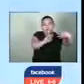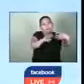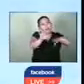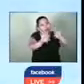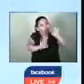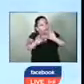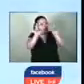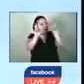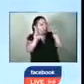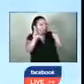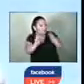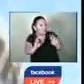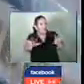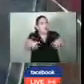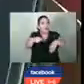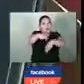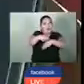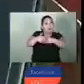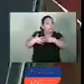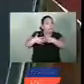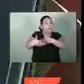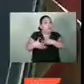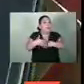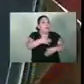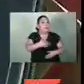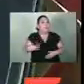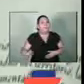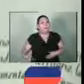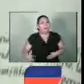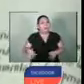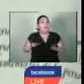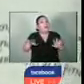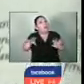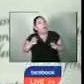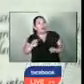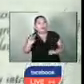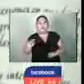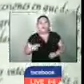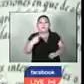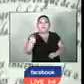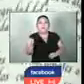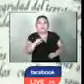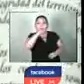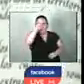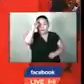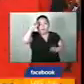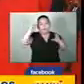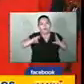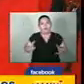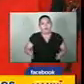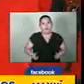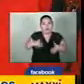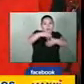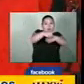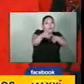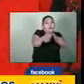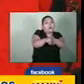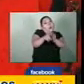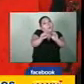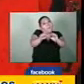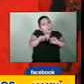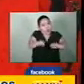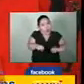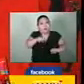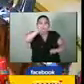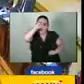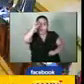las que se destaca la extensión del periodo presidencial y para los cargos de segundo grado. En el caso de los diputados, podrían